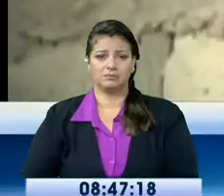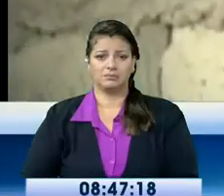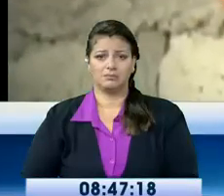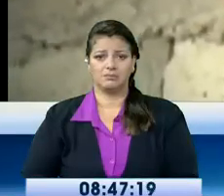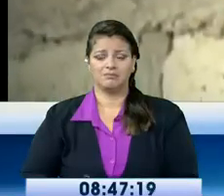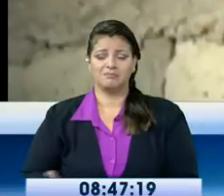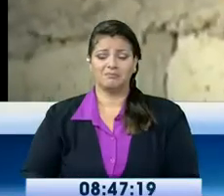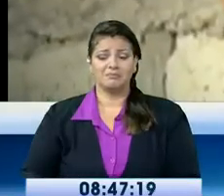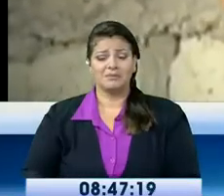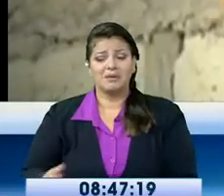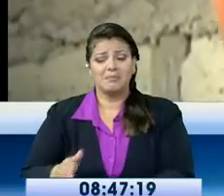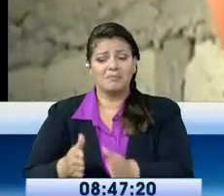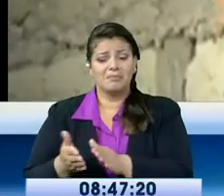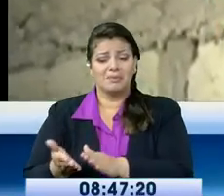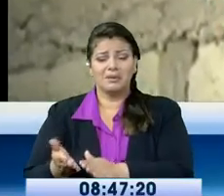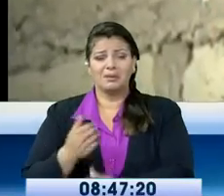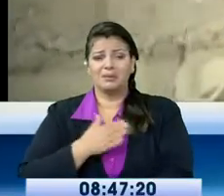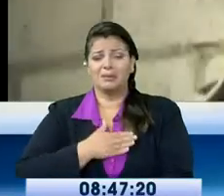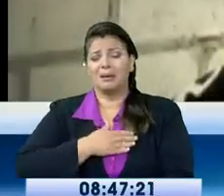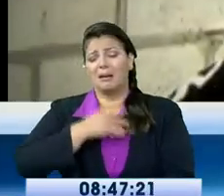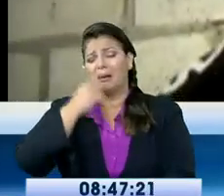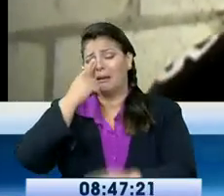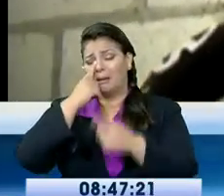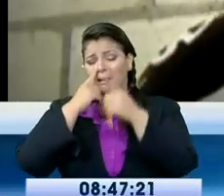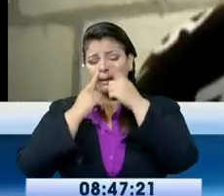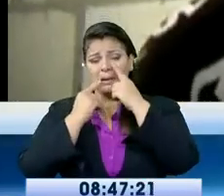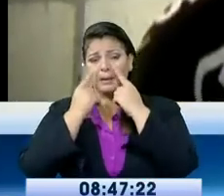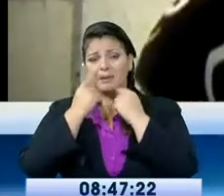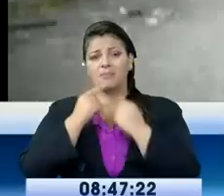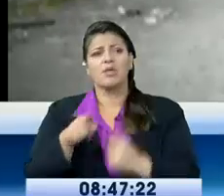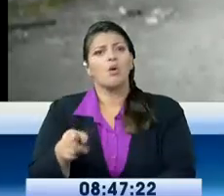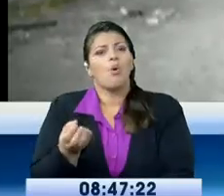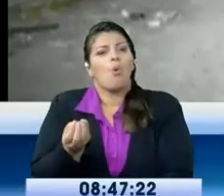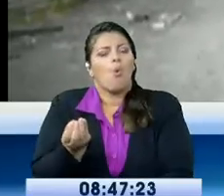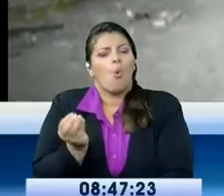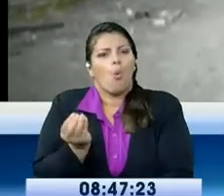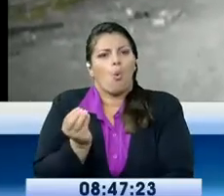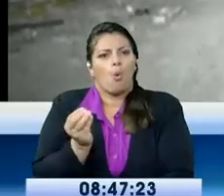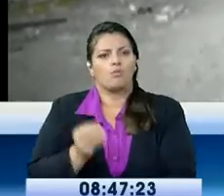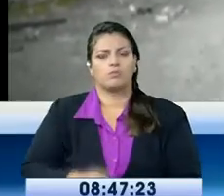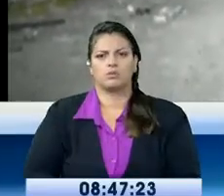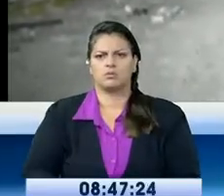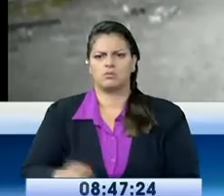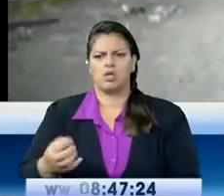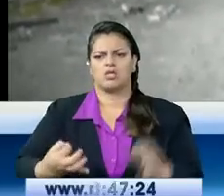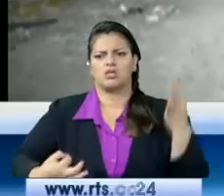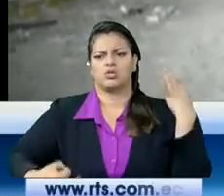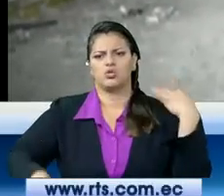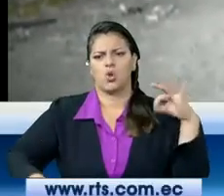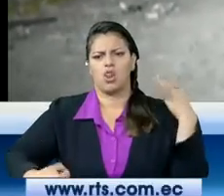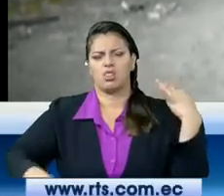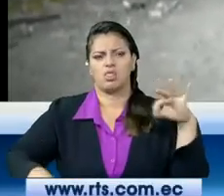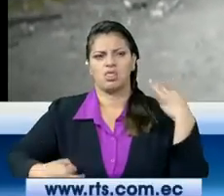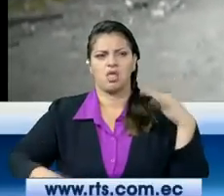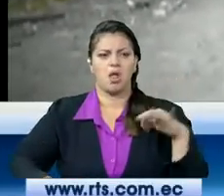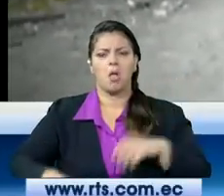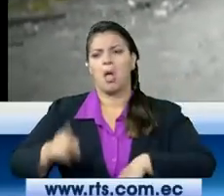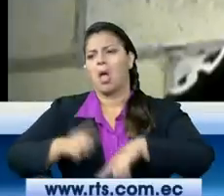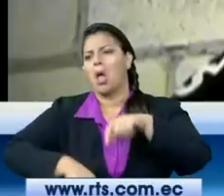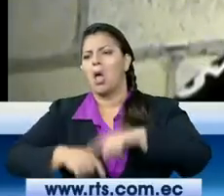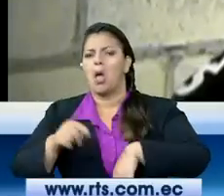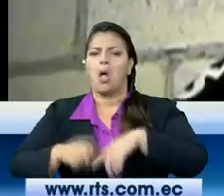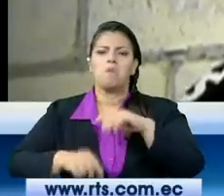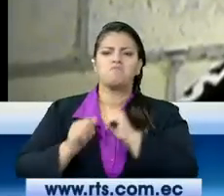No sabe cómo ha pasado esto, me dicen. Si eres un joven soltero, puede andar con amigos y